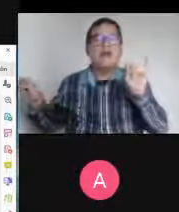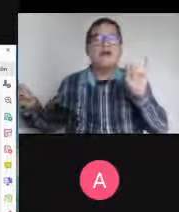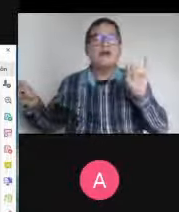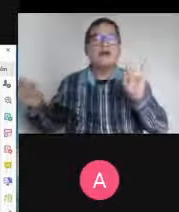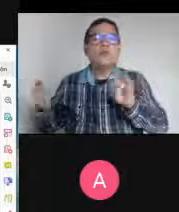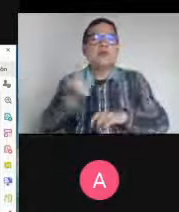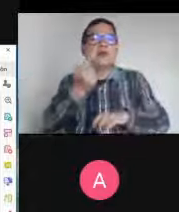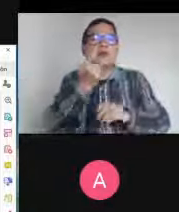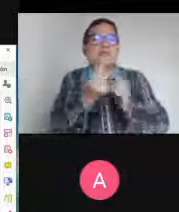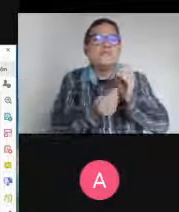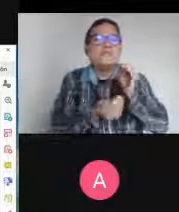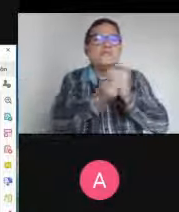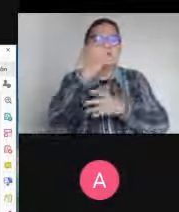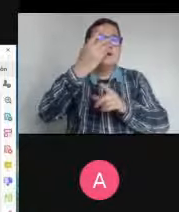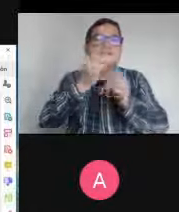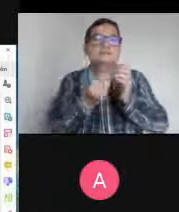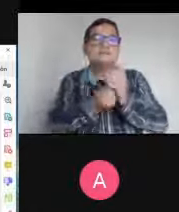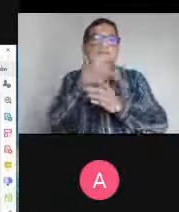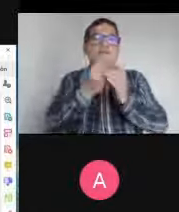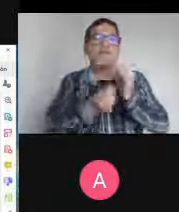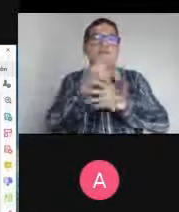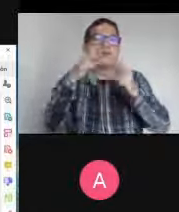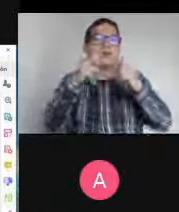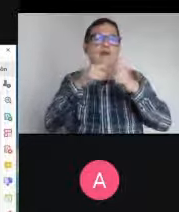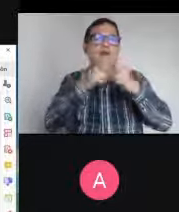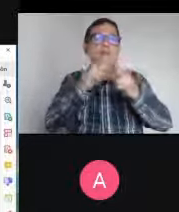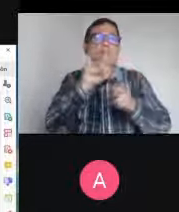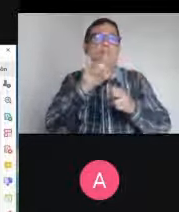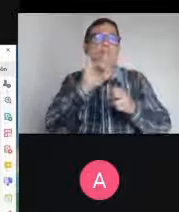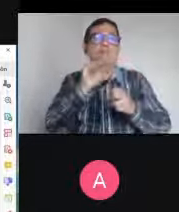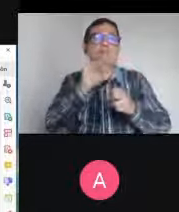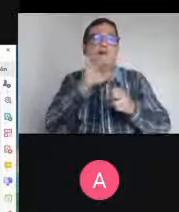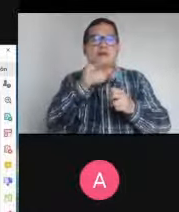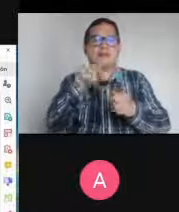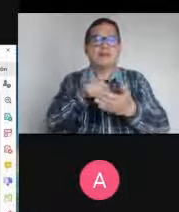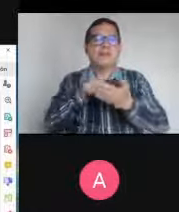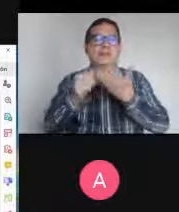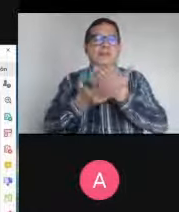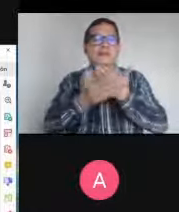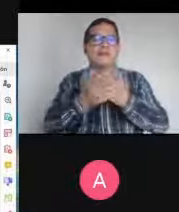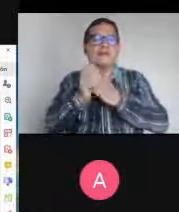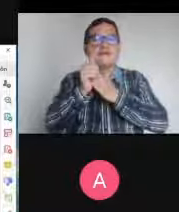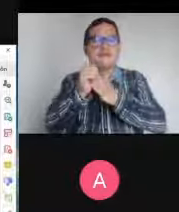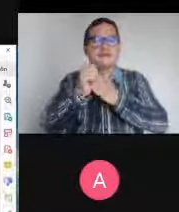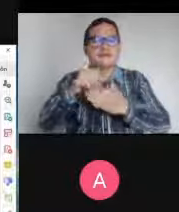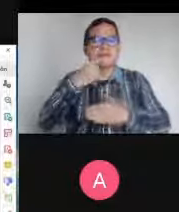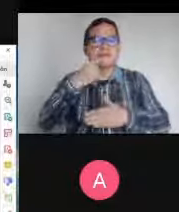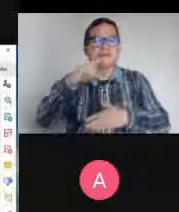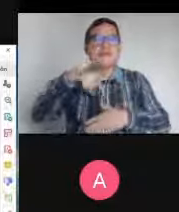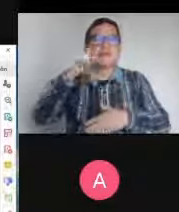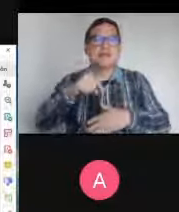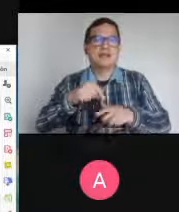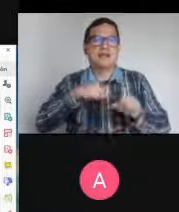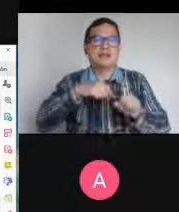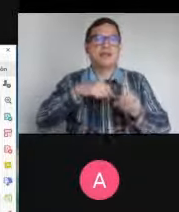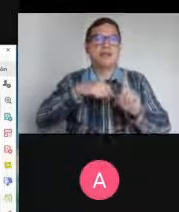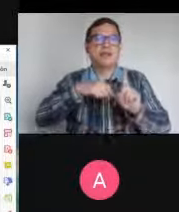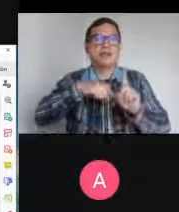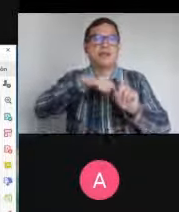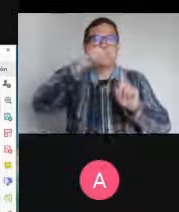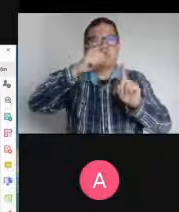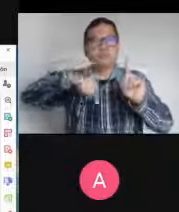nuestro circuito. Lo importante acá, pues nos dice aquí la guía que pues debemos trabajar con una frecuencia de